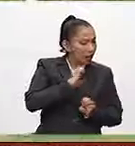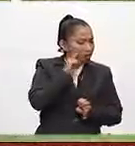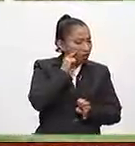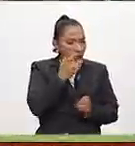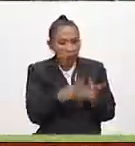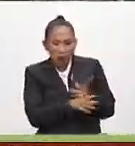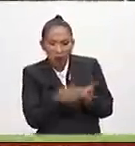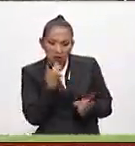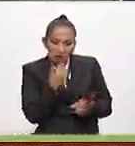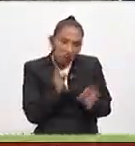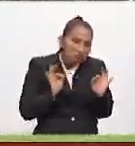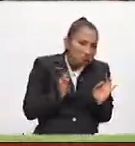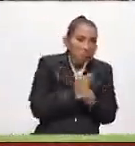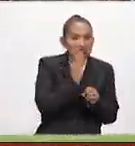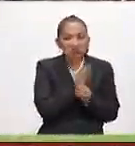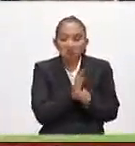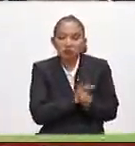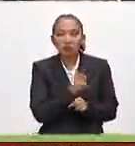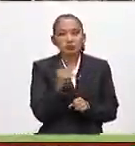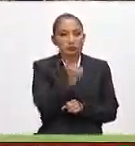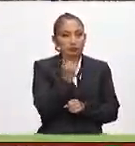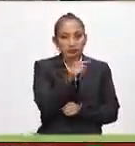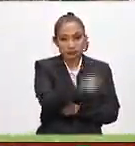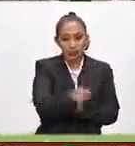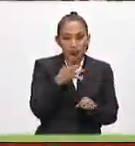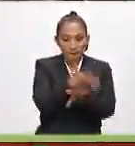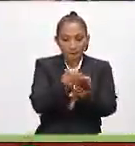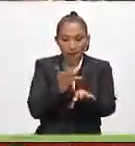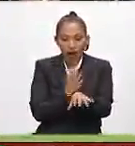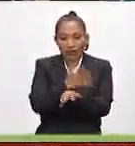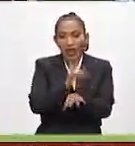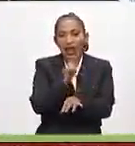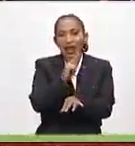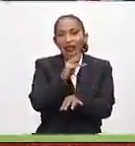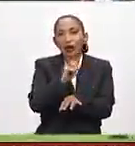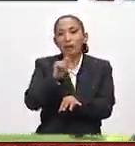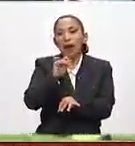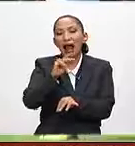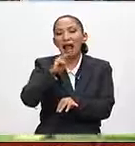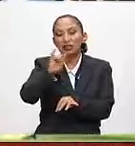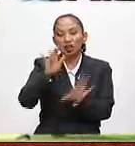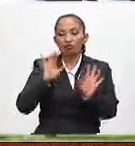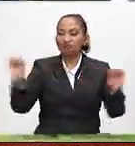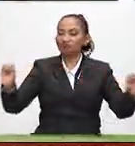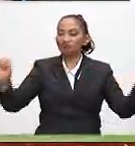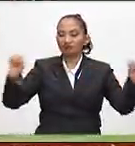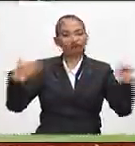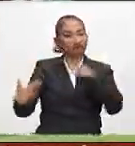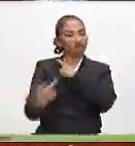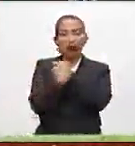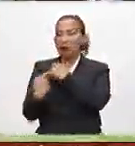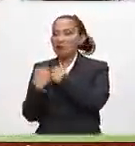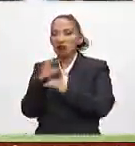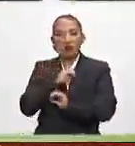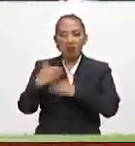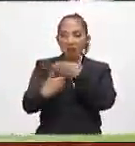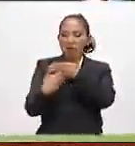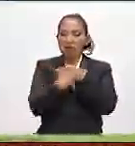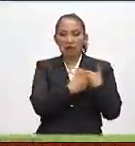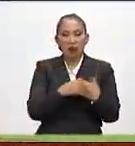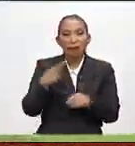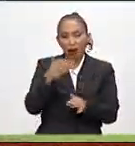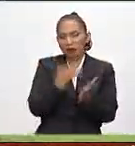las cosas bien, sin duda alguna, porque pues la portería de Alejandro Palacios se mantiene en ceros en estos momentos. Sí es cierto,